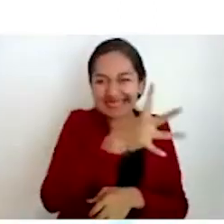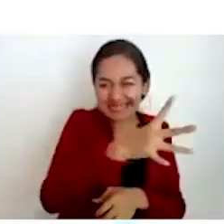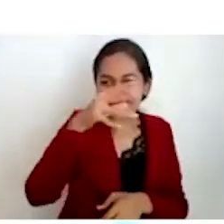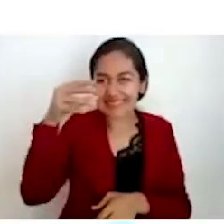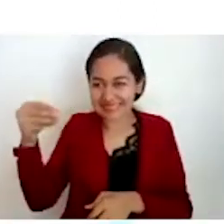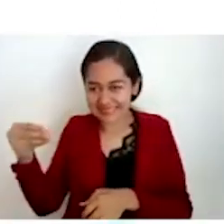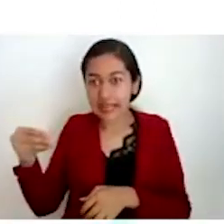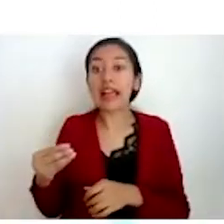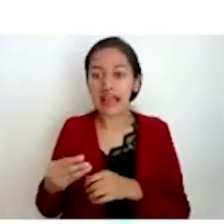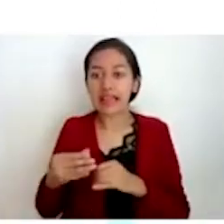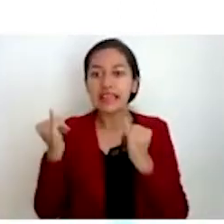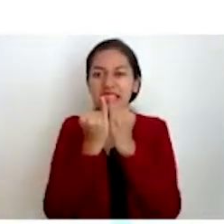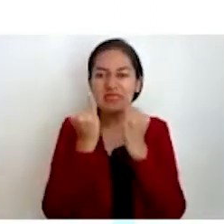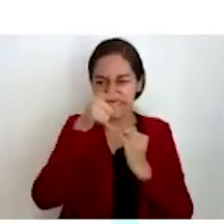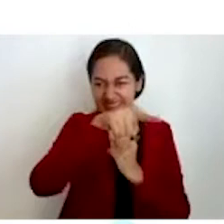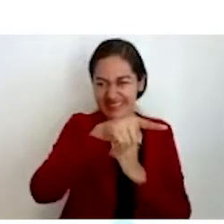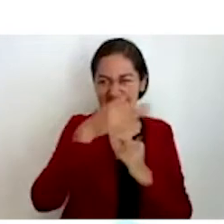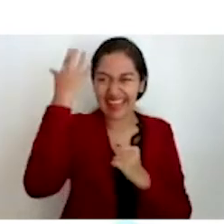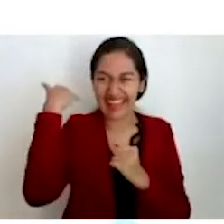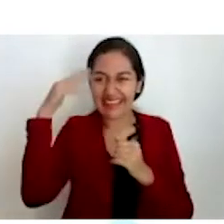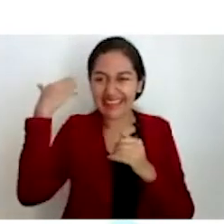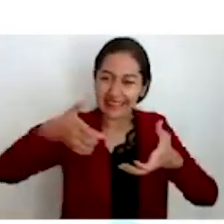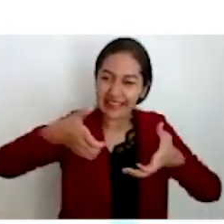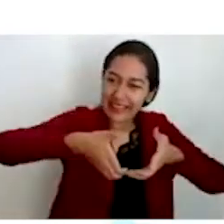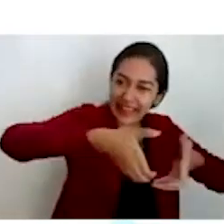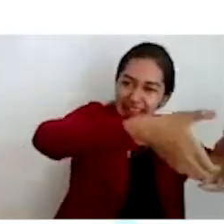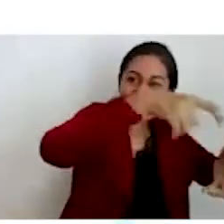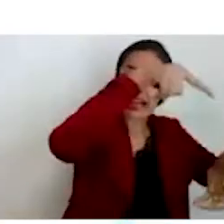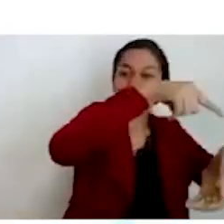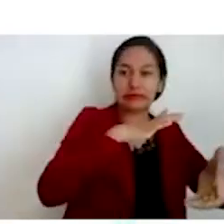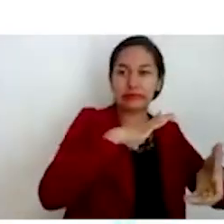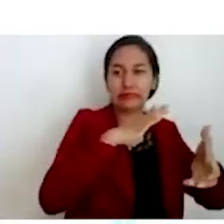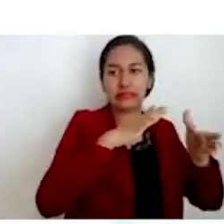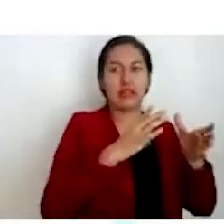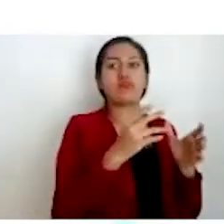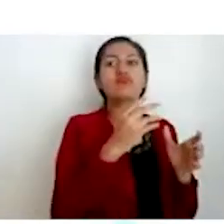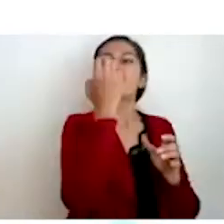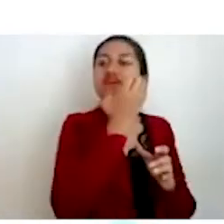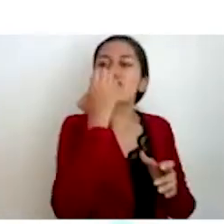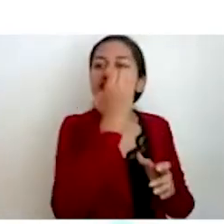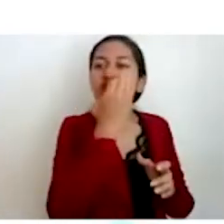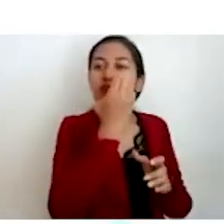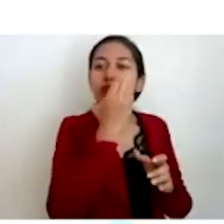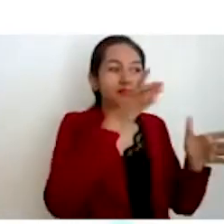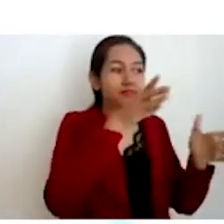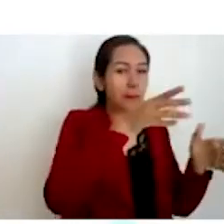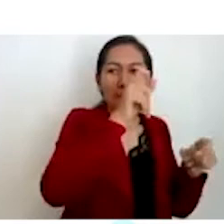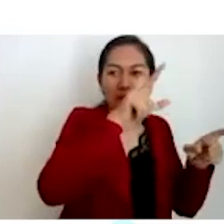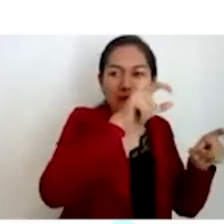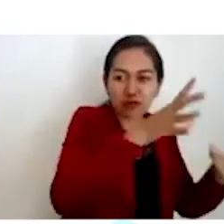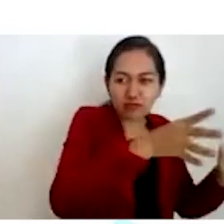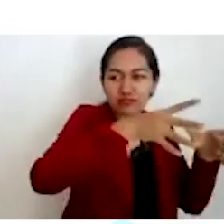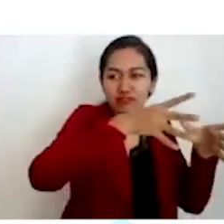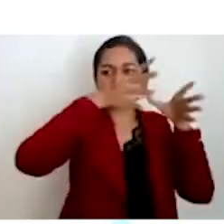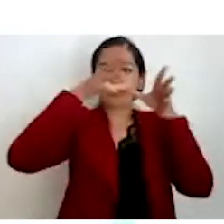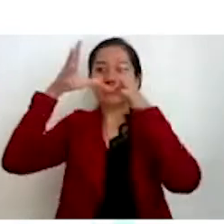Cristo, en la cuarta calle de Cordobanes, hoy Donceles, un edificio de estilo colonial que alberga